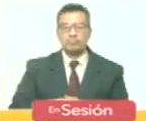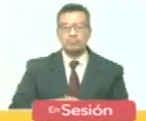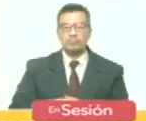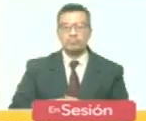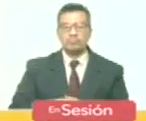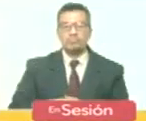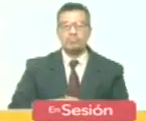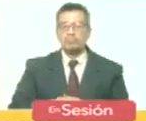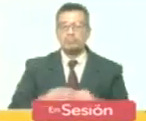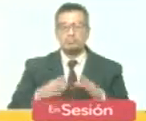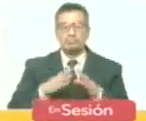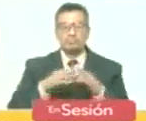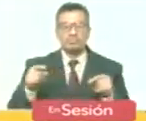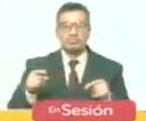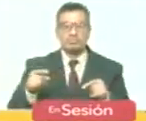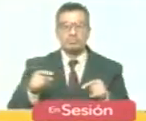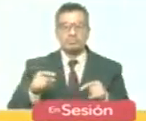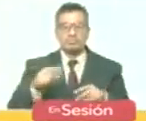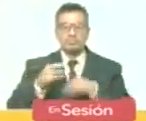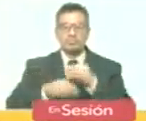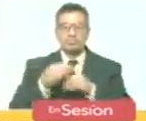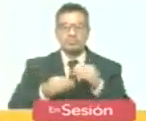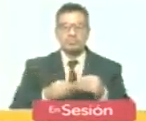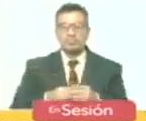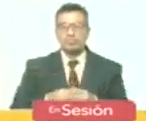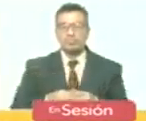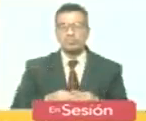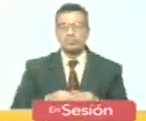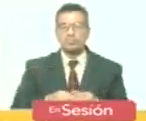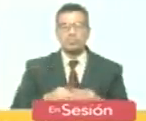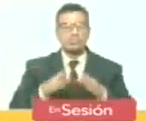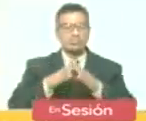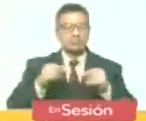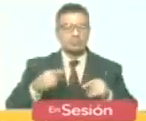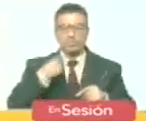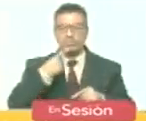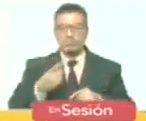Y todos los testimonios, todas las confesiones